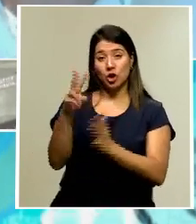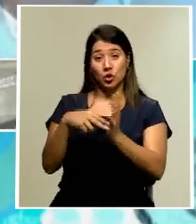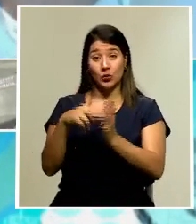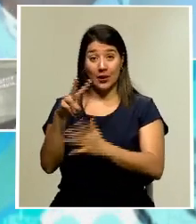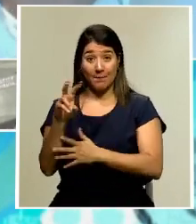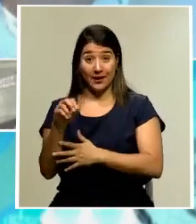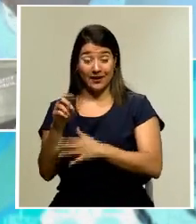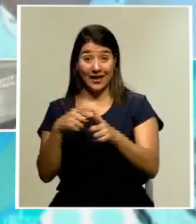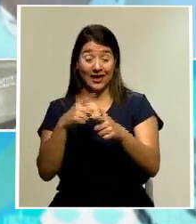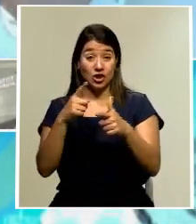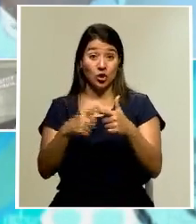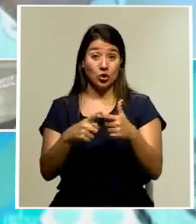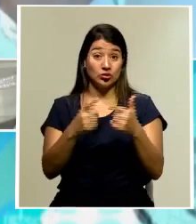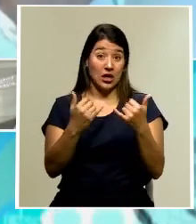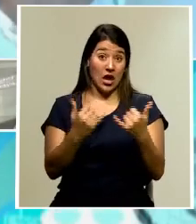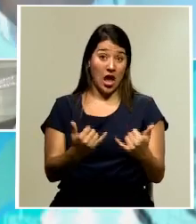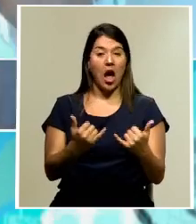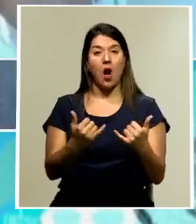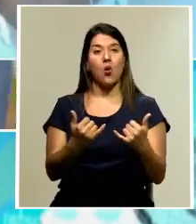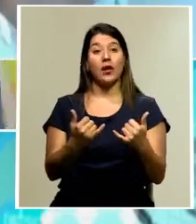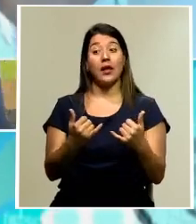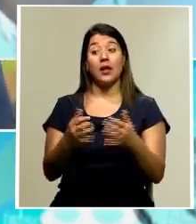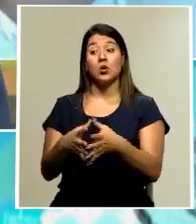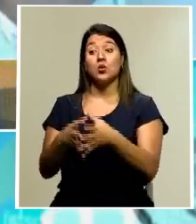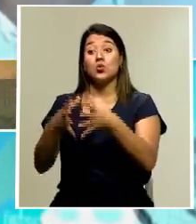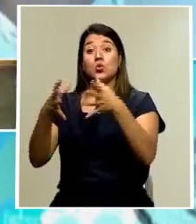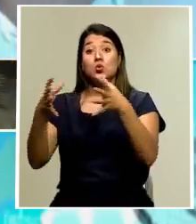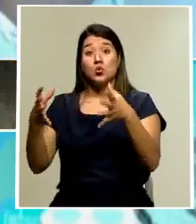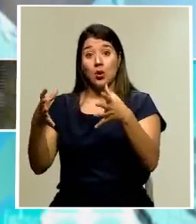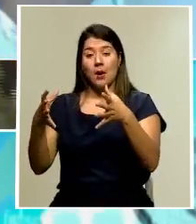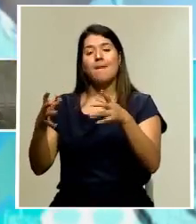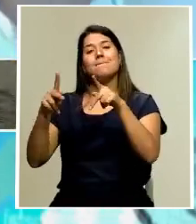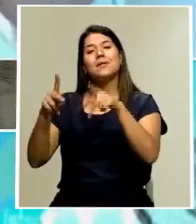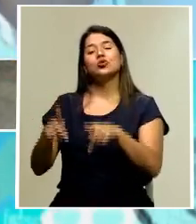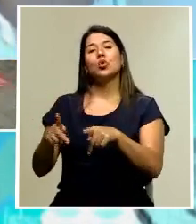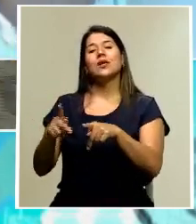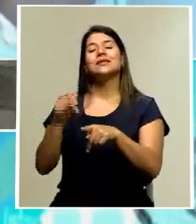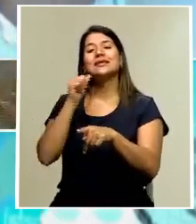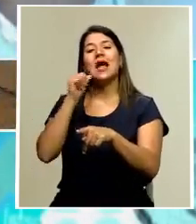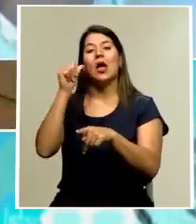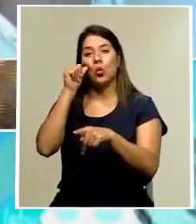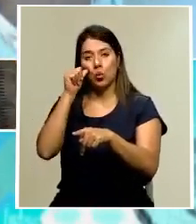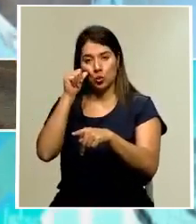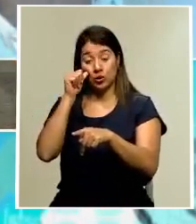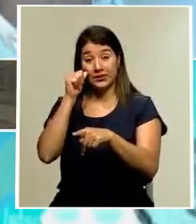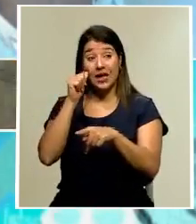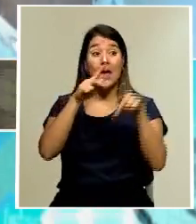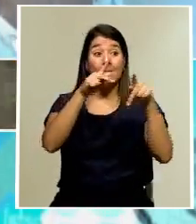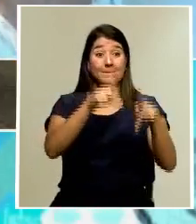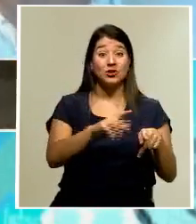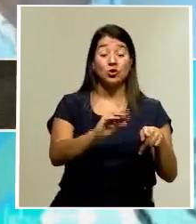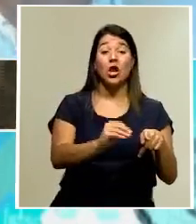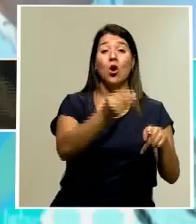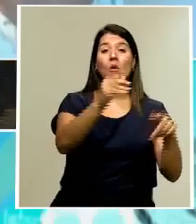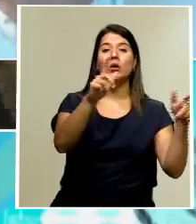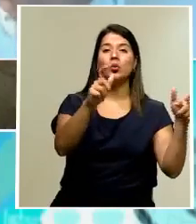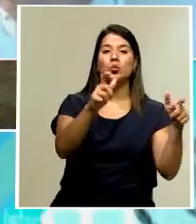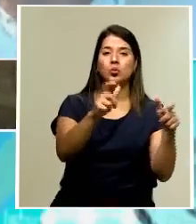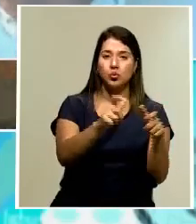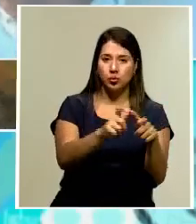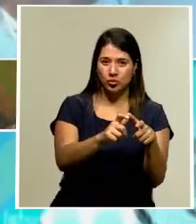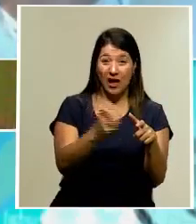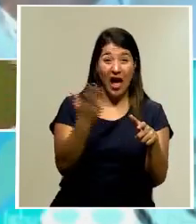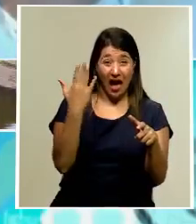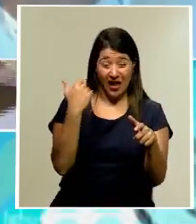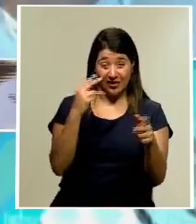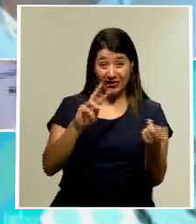ahora una población relativamente más vieja, ¿verdad? O menos joven, por decirlo así, en términos de promedio,